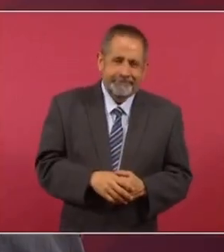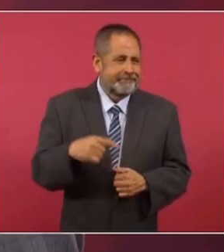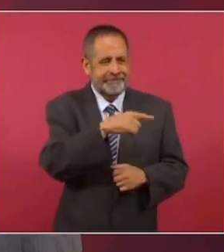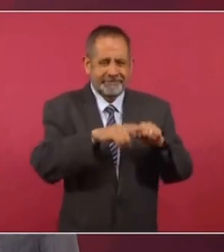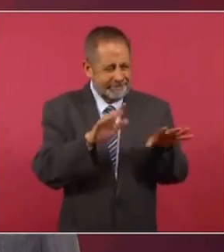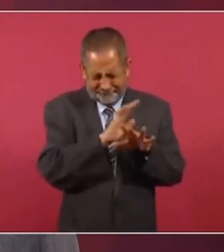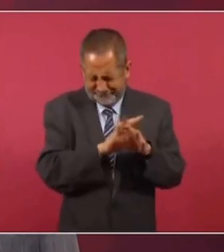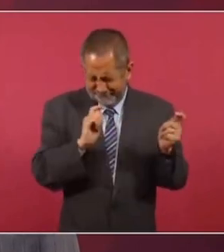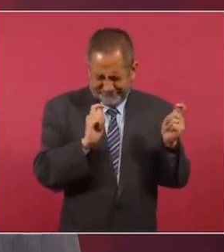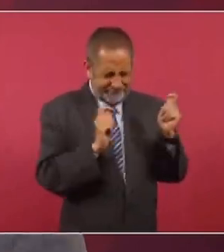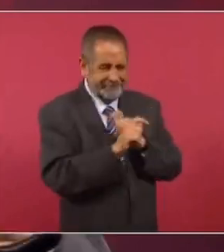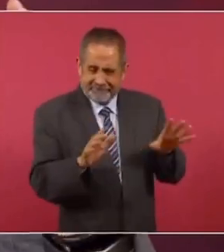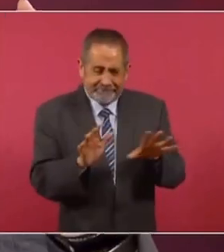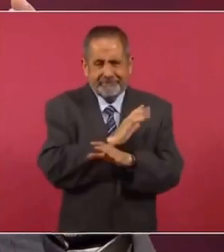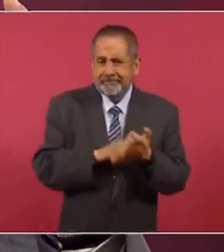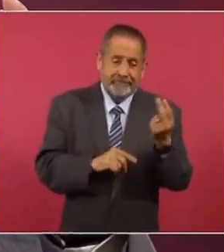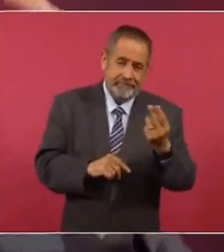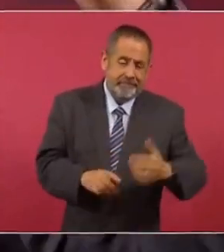una reforma.